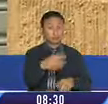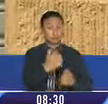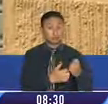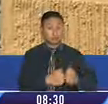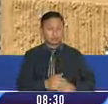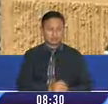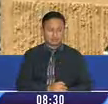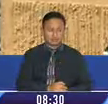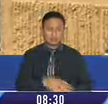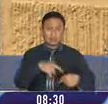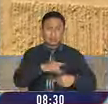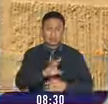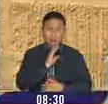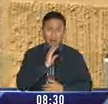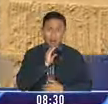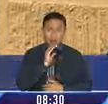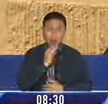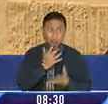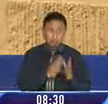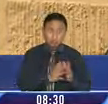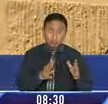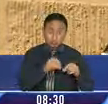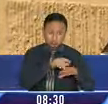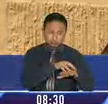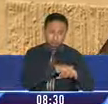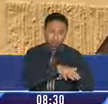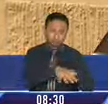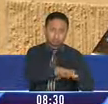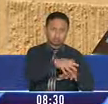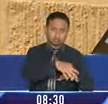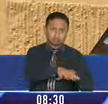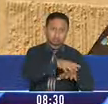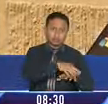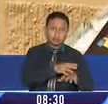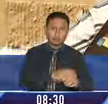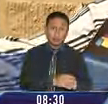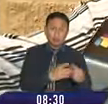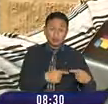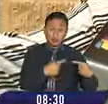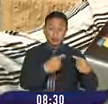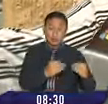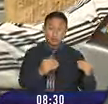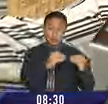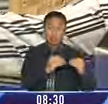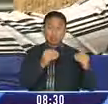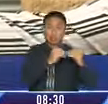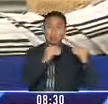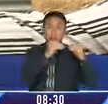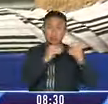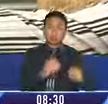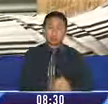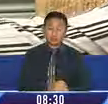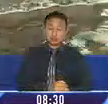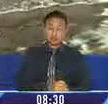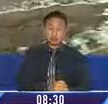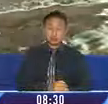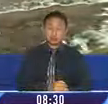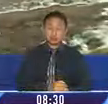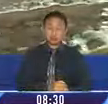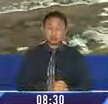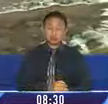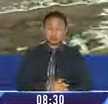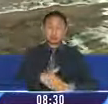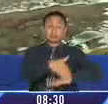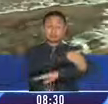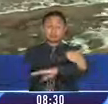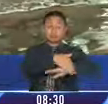Bastante agua la que está yéndose, no es poca, es bastante agua y eso cada día es más. y ya se ha de hacer un hueco grande. Entre las